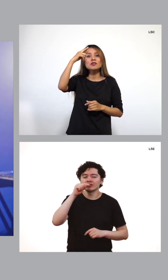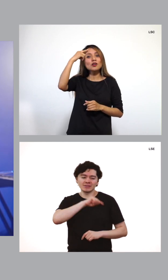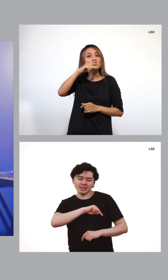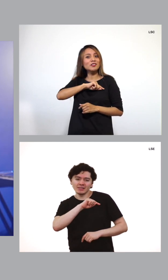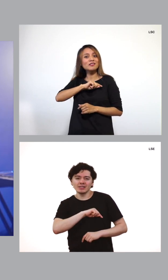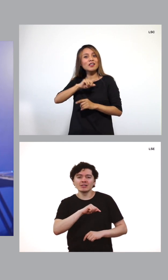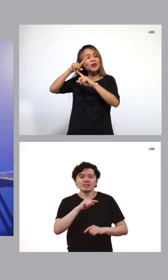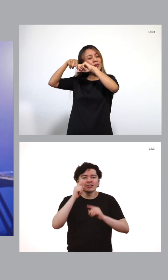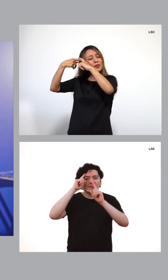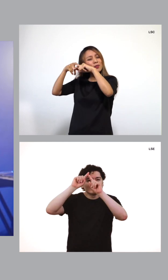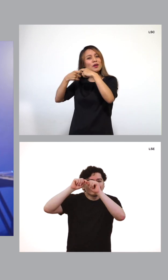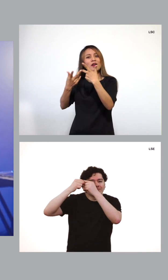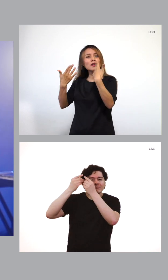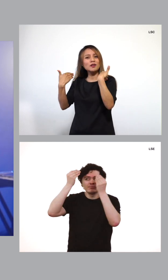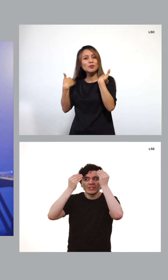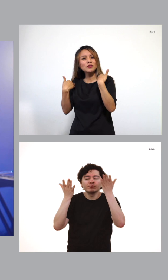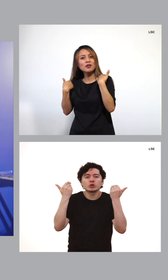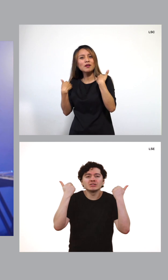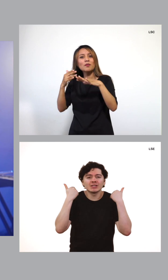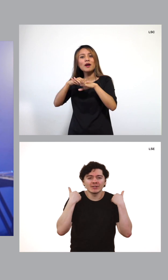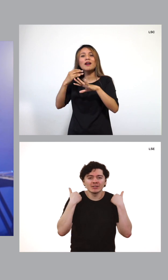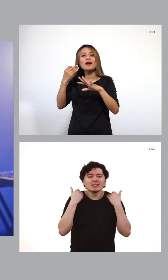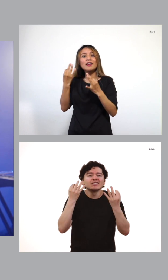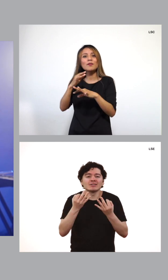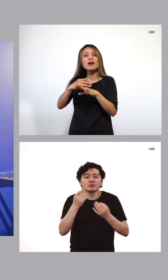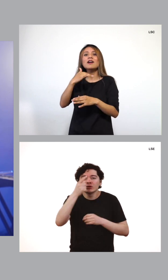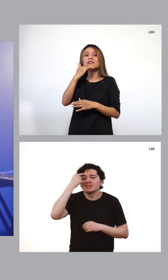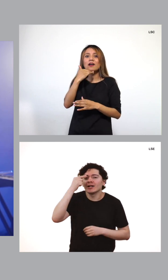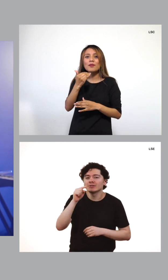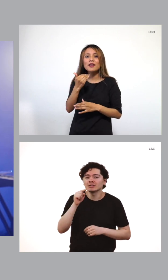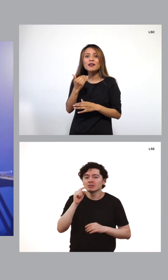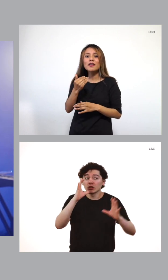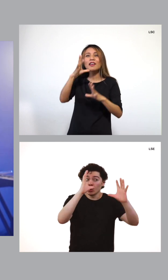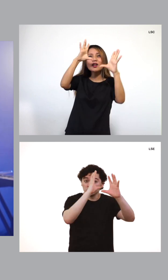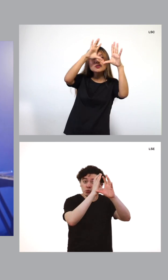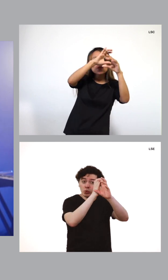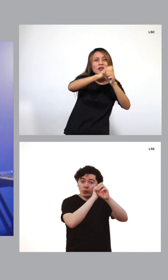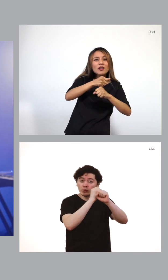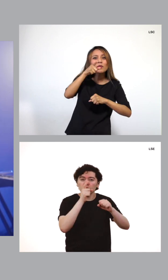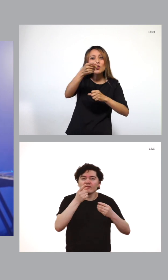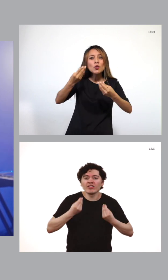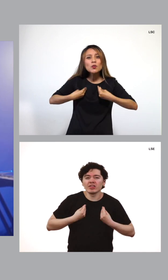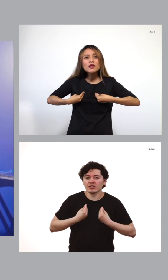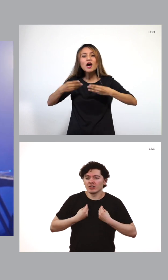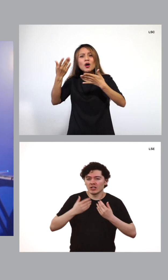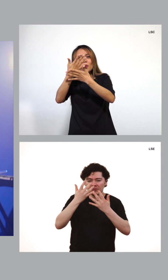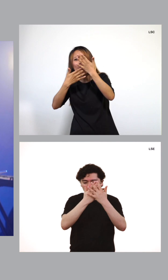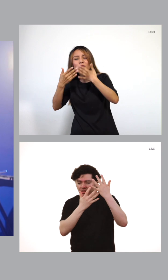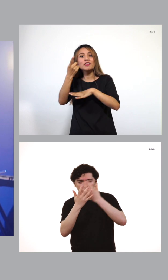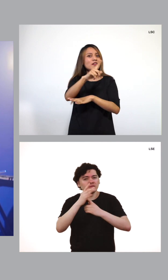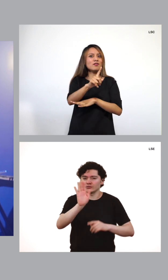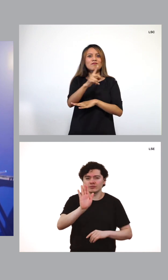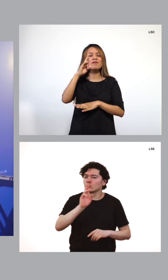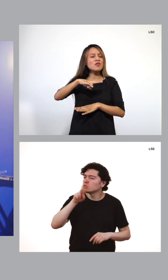jamás volverá a ser apagada, de que la oscuridad jamás volverá a tener el poder de confundir tu vida. Quiero hoy animarte a que en las áreas en